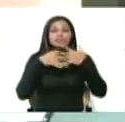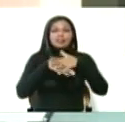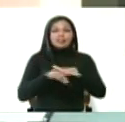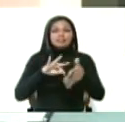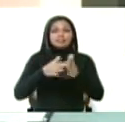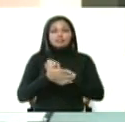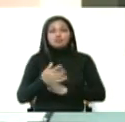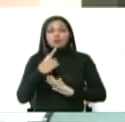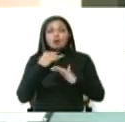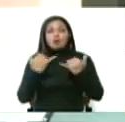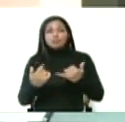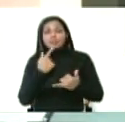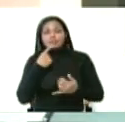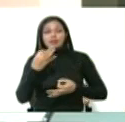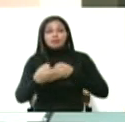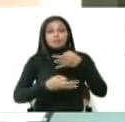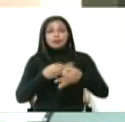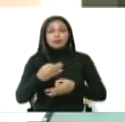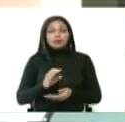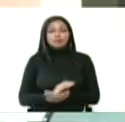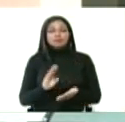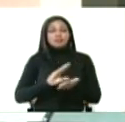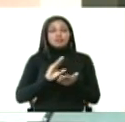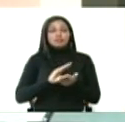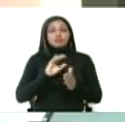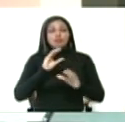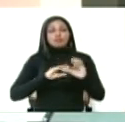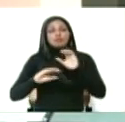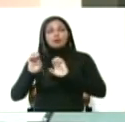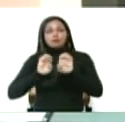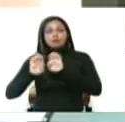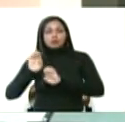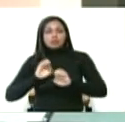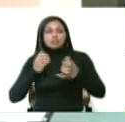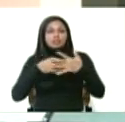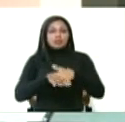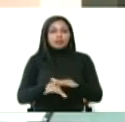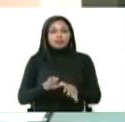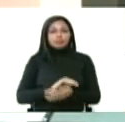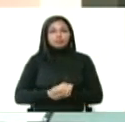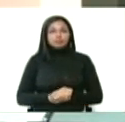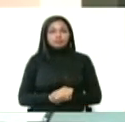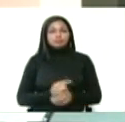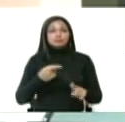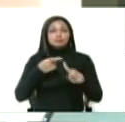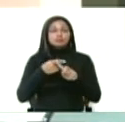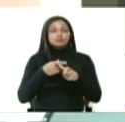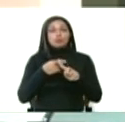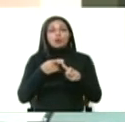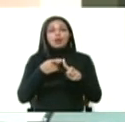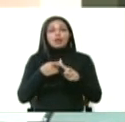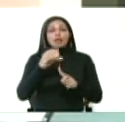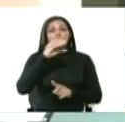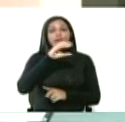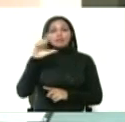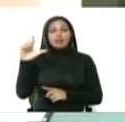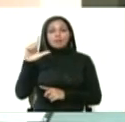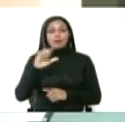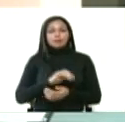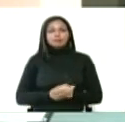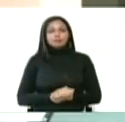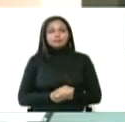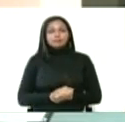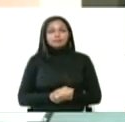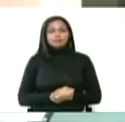acabo de decir, del Centro de Diagnóstico Integral José Antonio Páez, allá en la parroquia Catialamar,